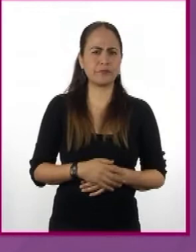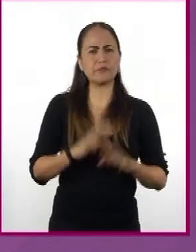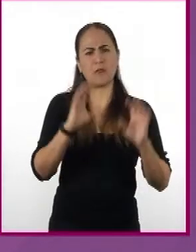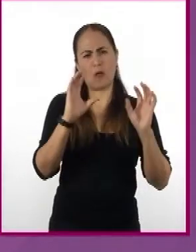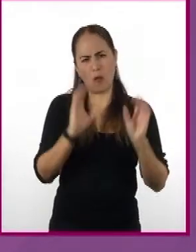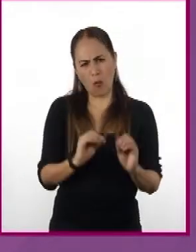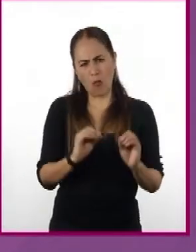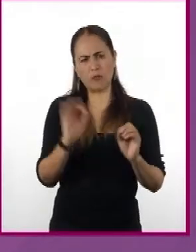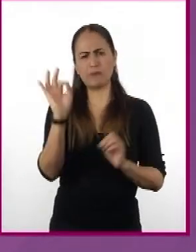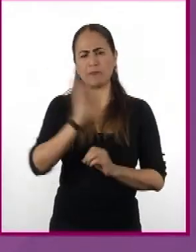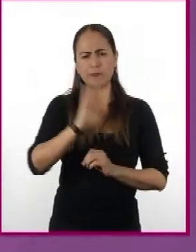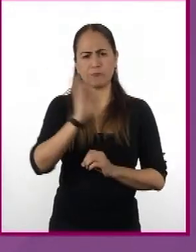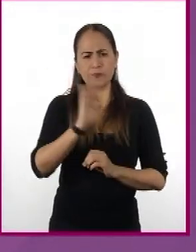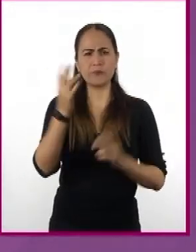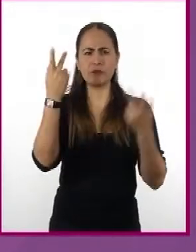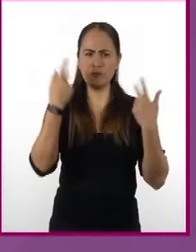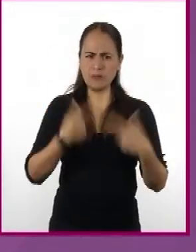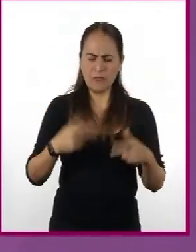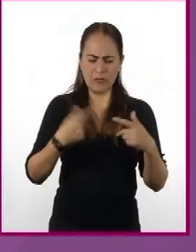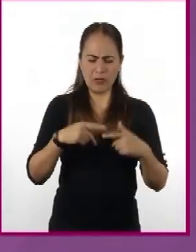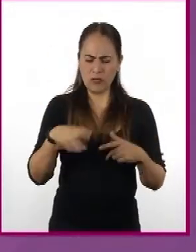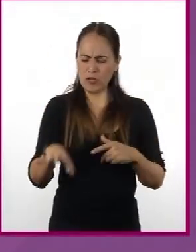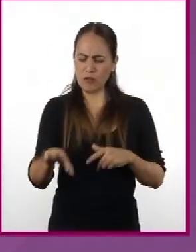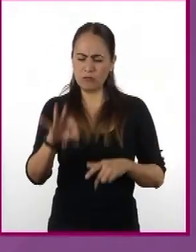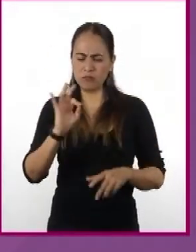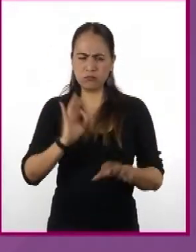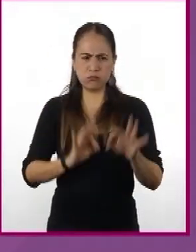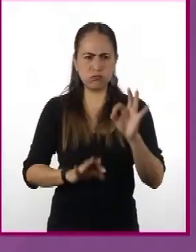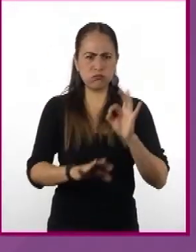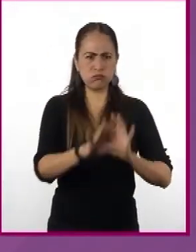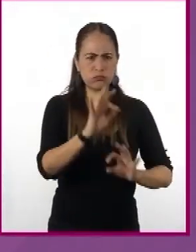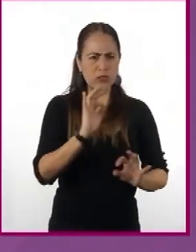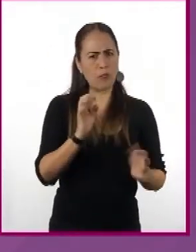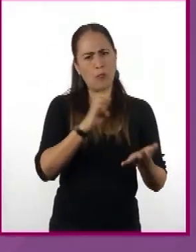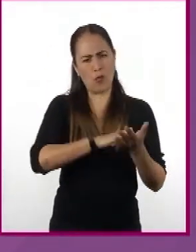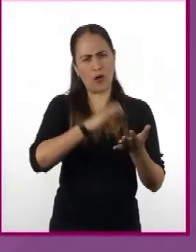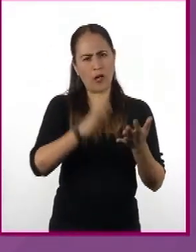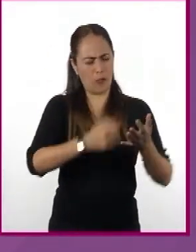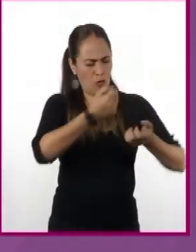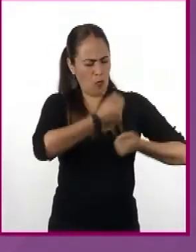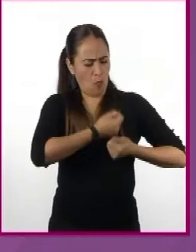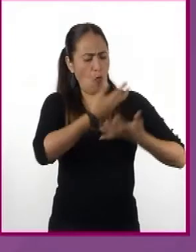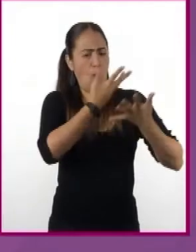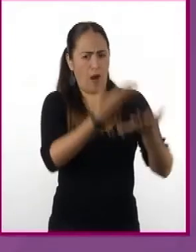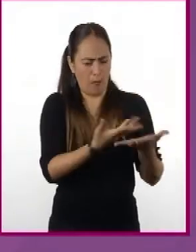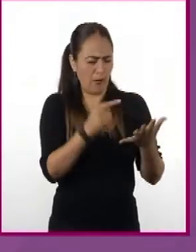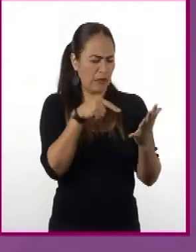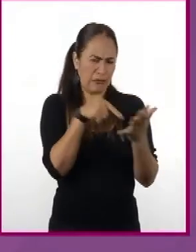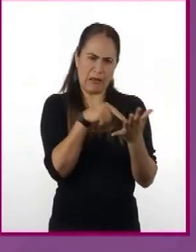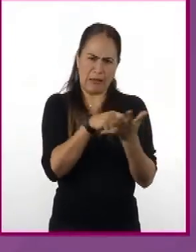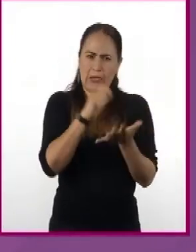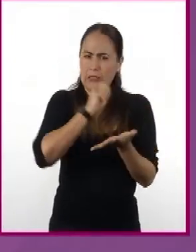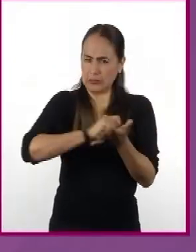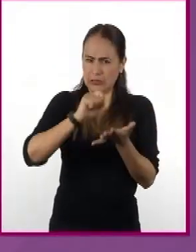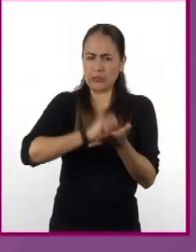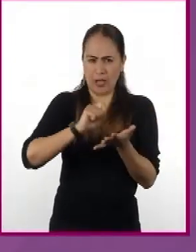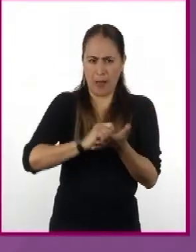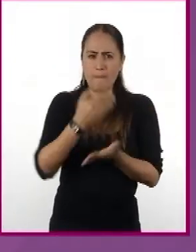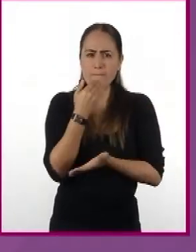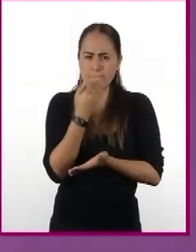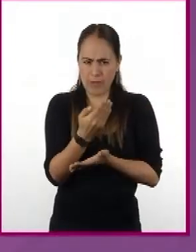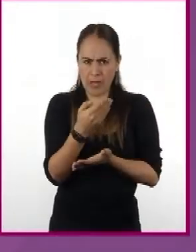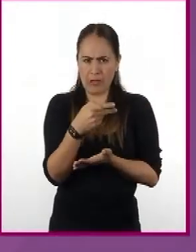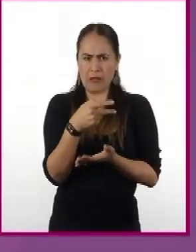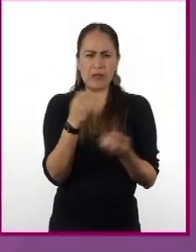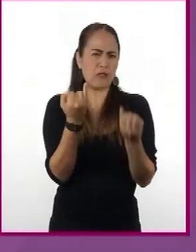personaje que antologa un libro, los poemas tienen que estar bien escritos y, bueno, que le agraden